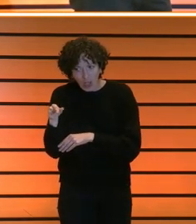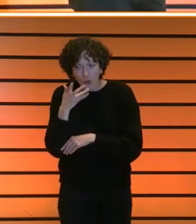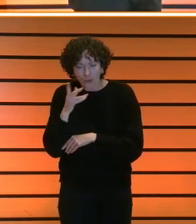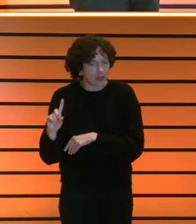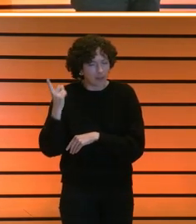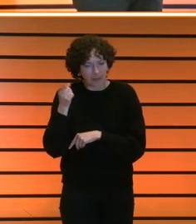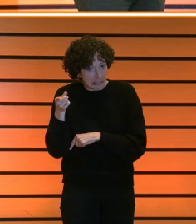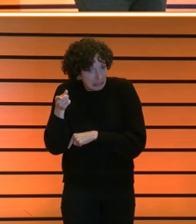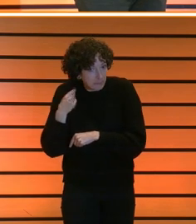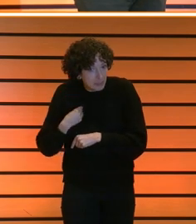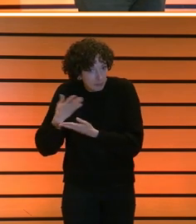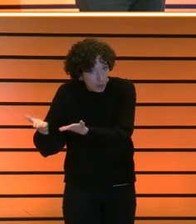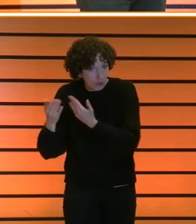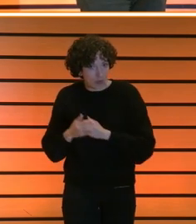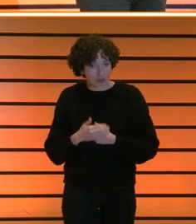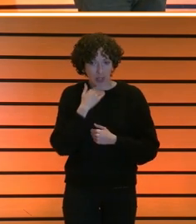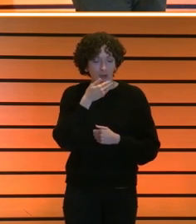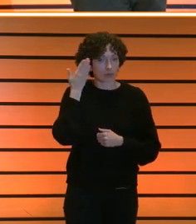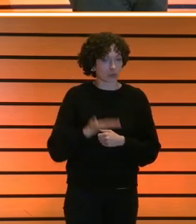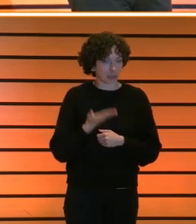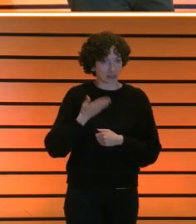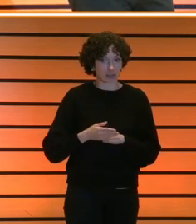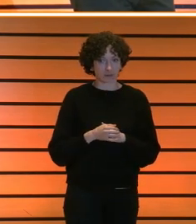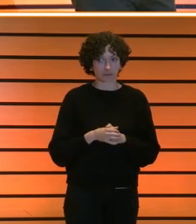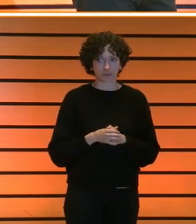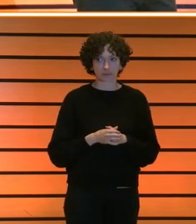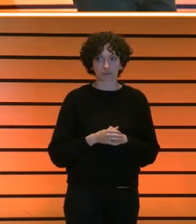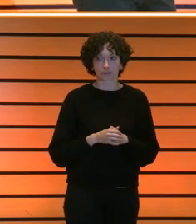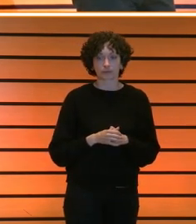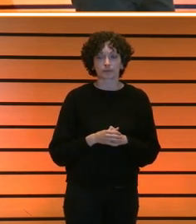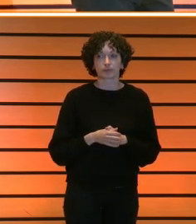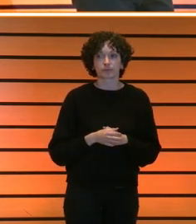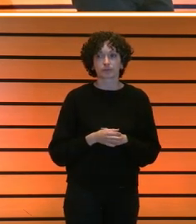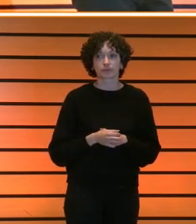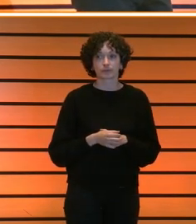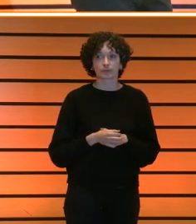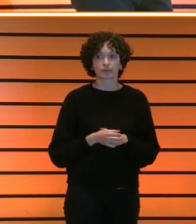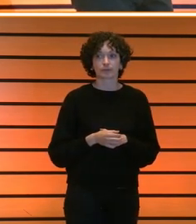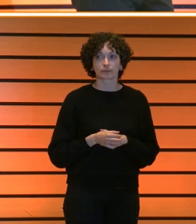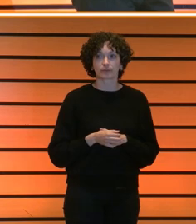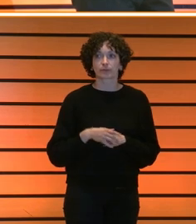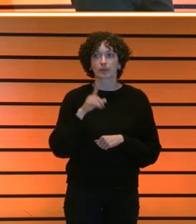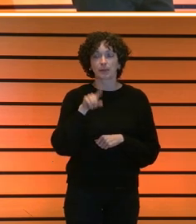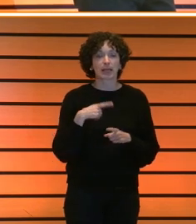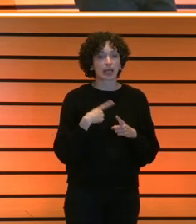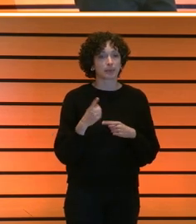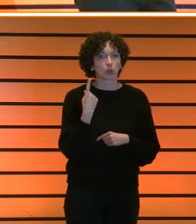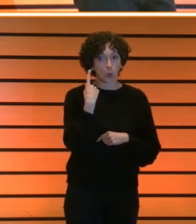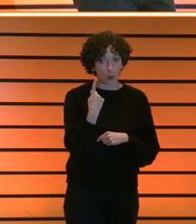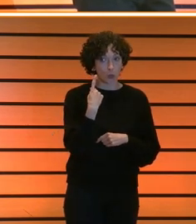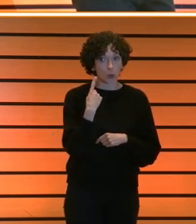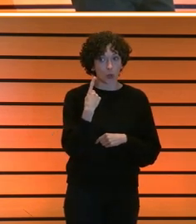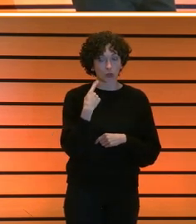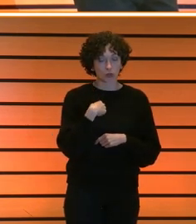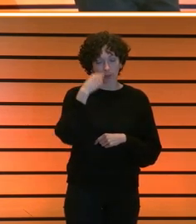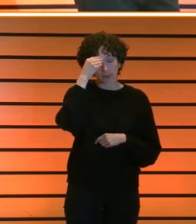ella es un elemento clave y luego un elemento también que me parece que es